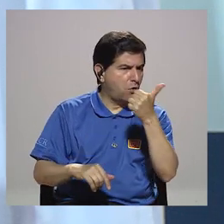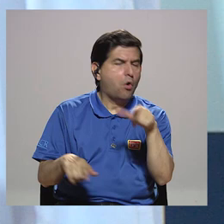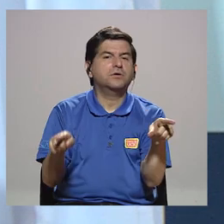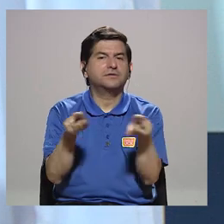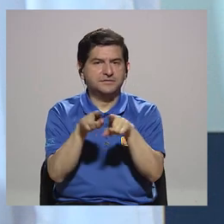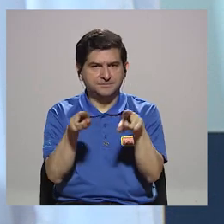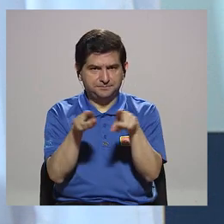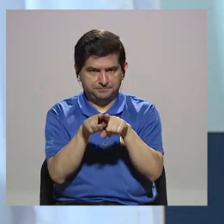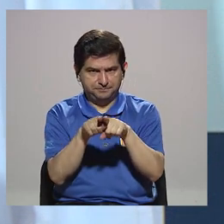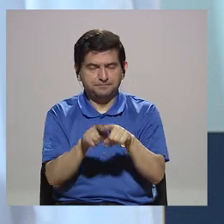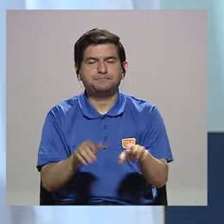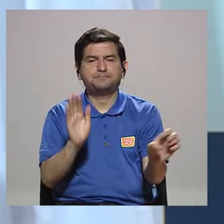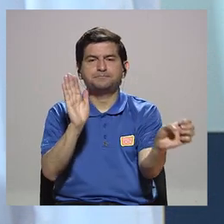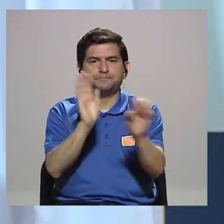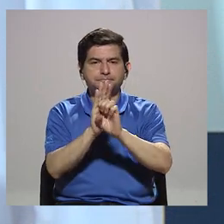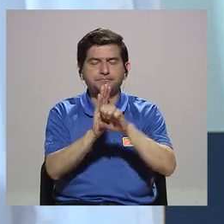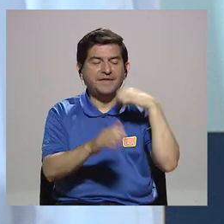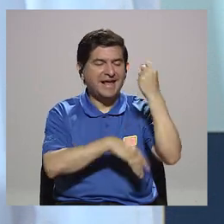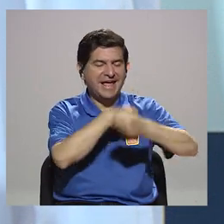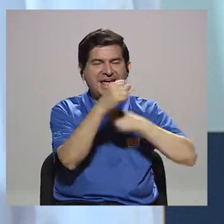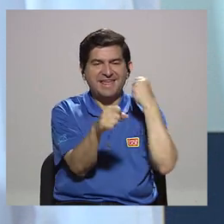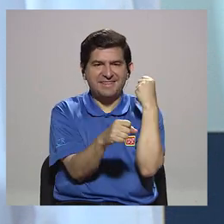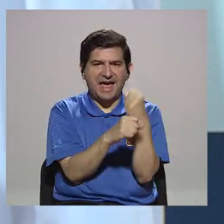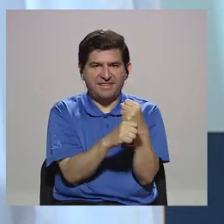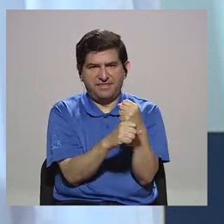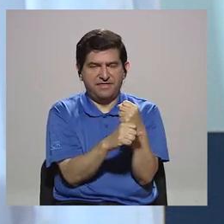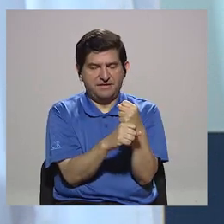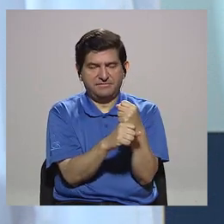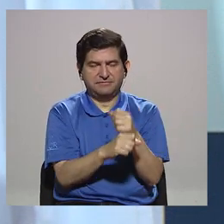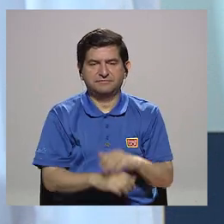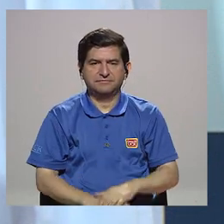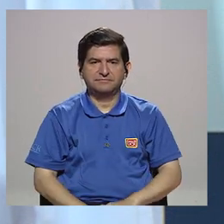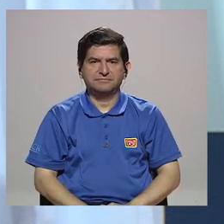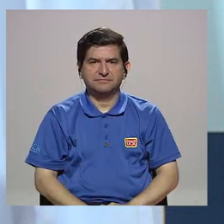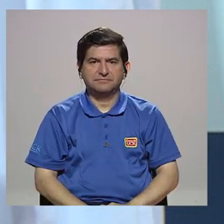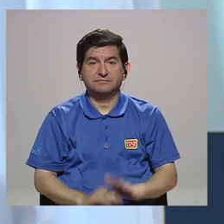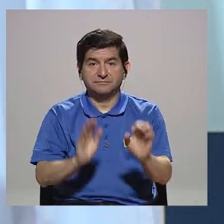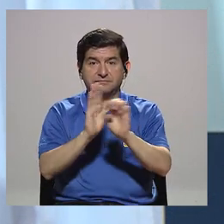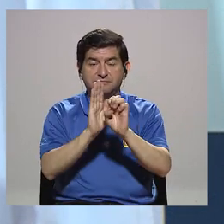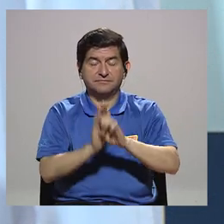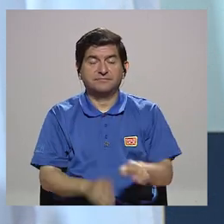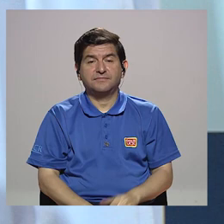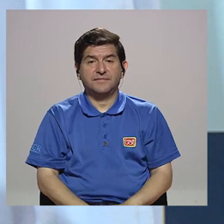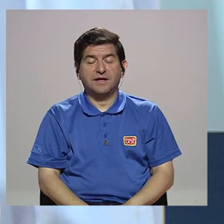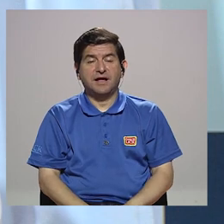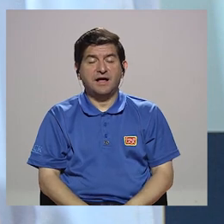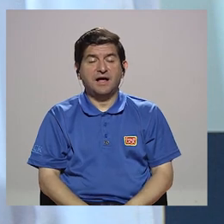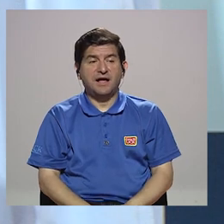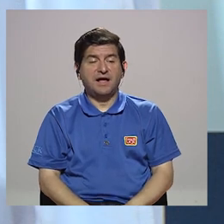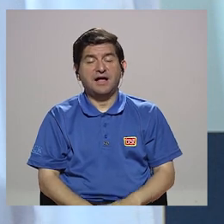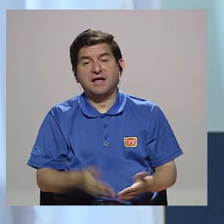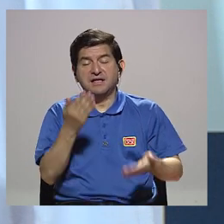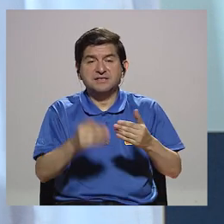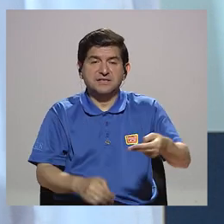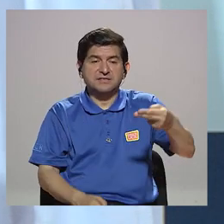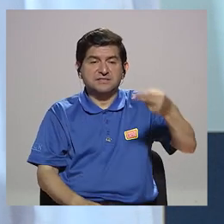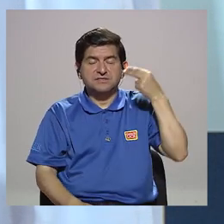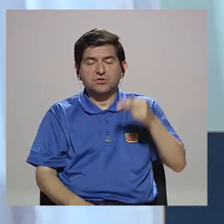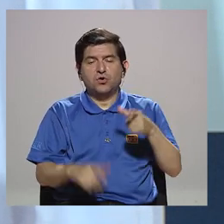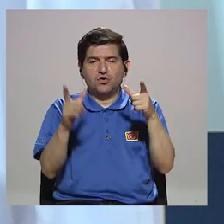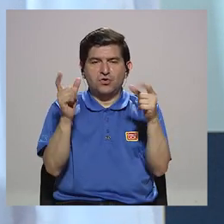otras cosas, como por ejemplo la edad, como por ejemplo el antecedente de cáncer